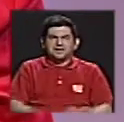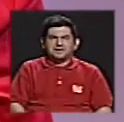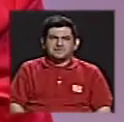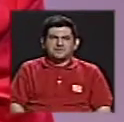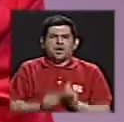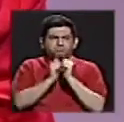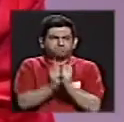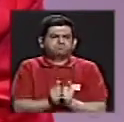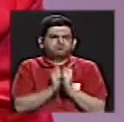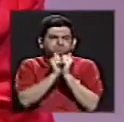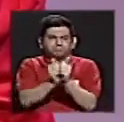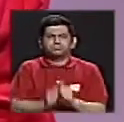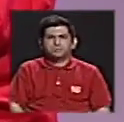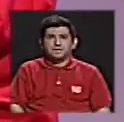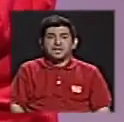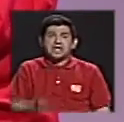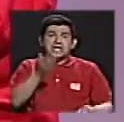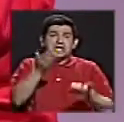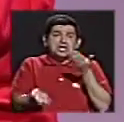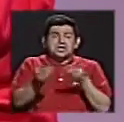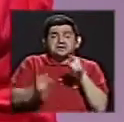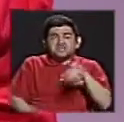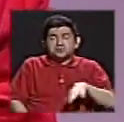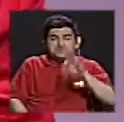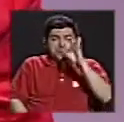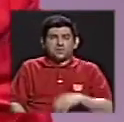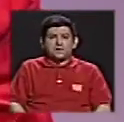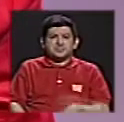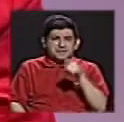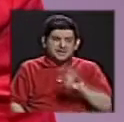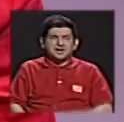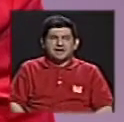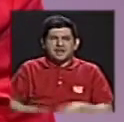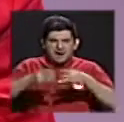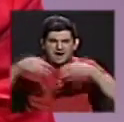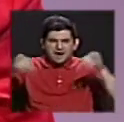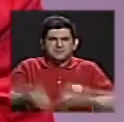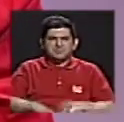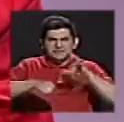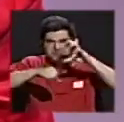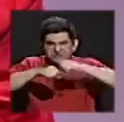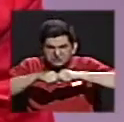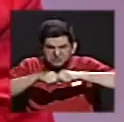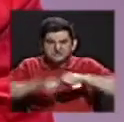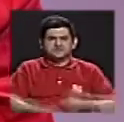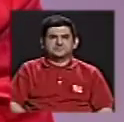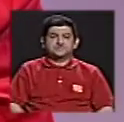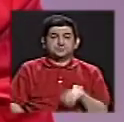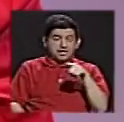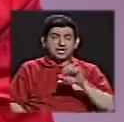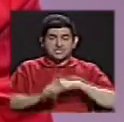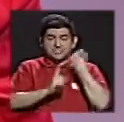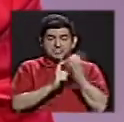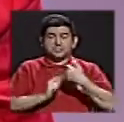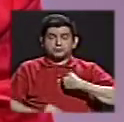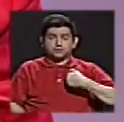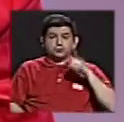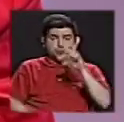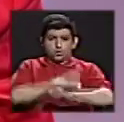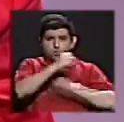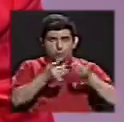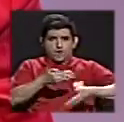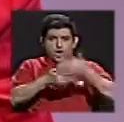los caballos, entonces no te extrañes que te vas a encontrar un plátano mordido. Y son situaciones que yo las viví hace un